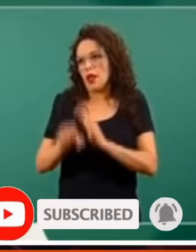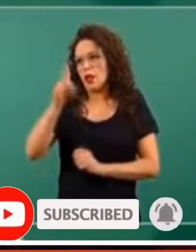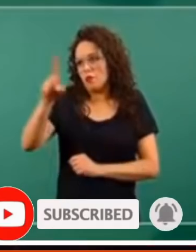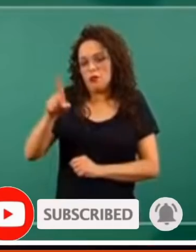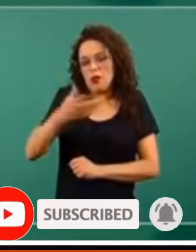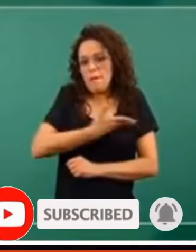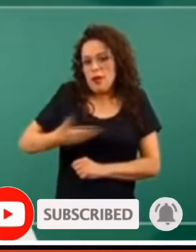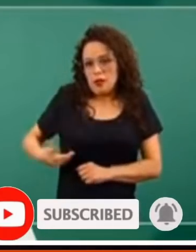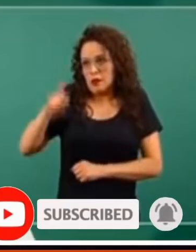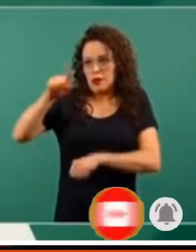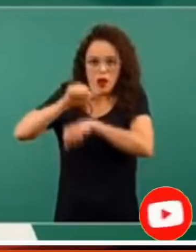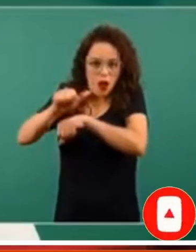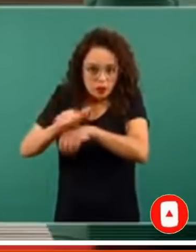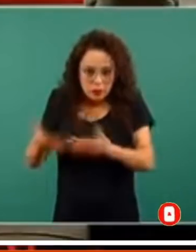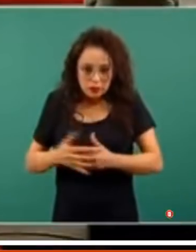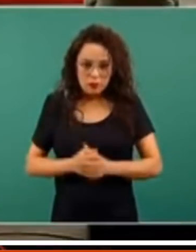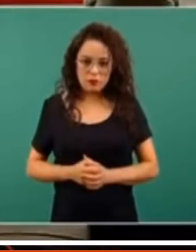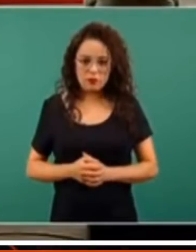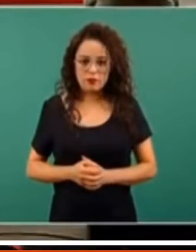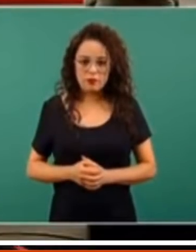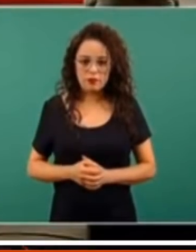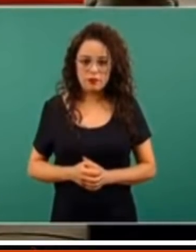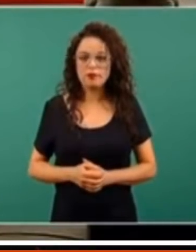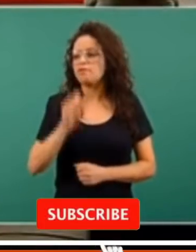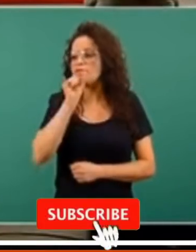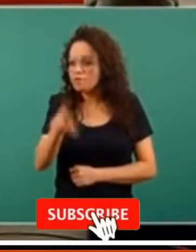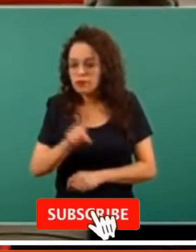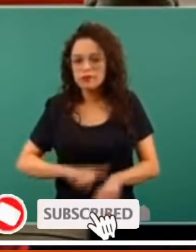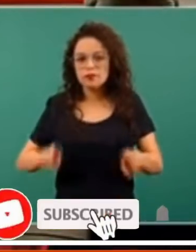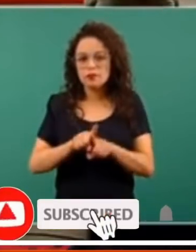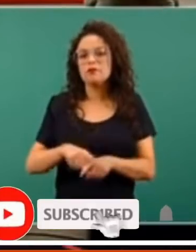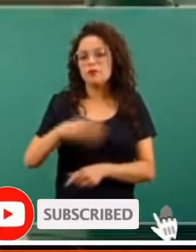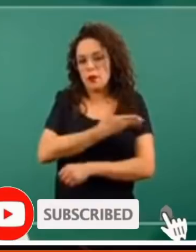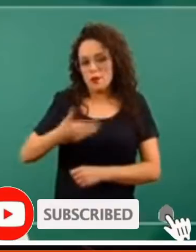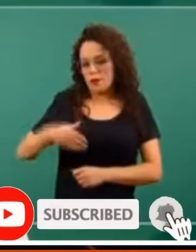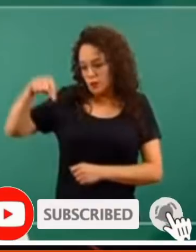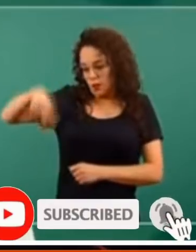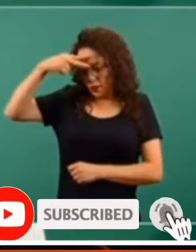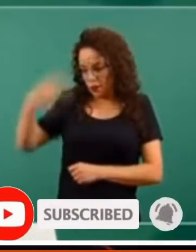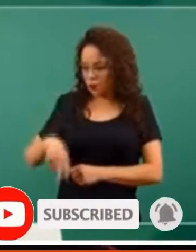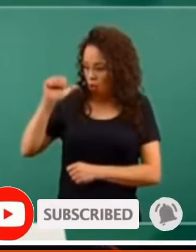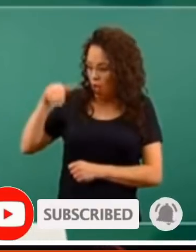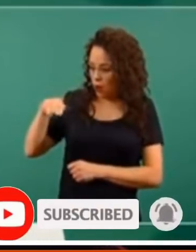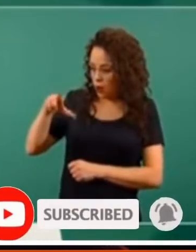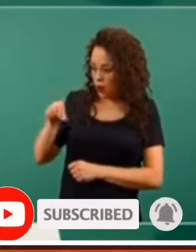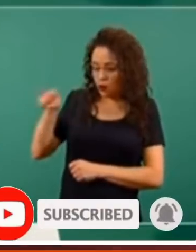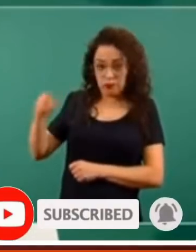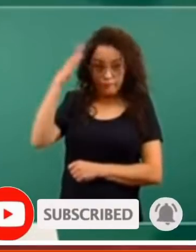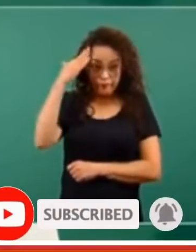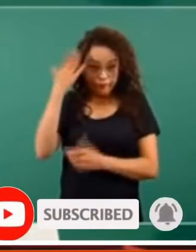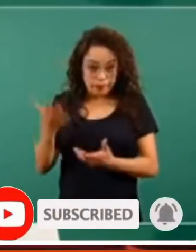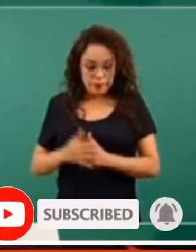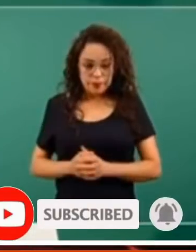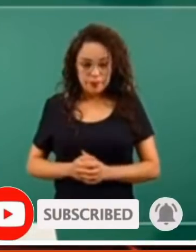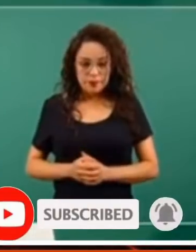de Estado. El caso del presidente Fernández, desde luego el caso de nuestro presidente López Obrador, quien es el jefe del Estado mexicano. Respecto